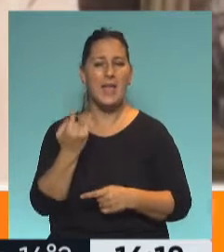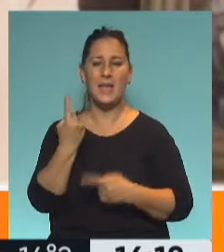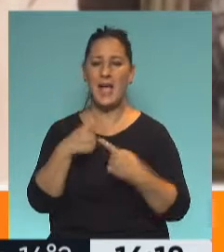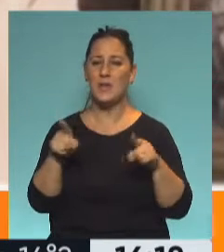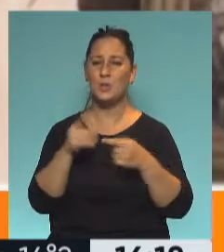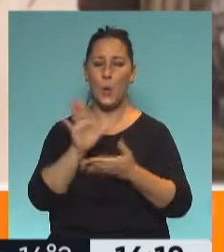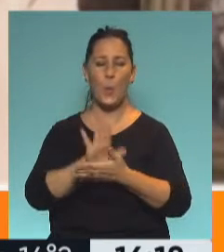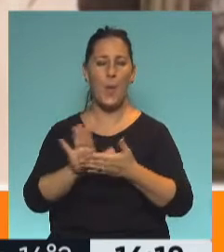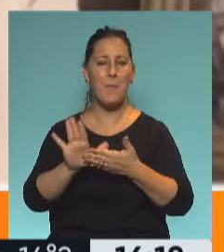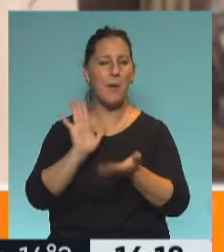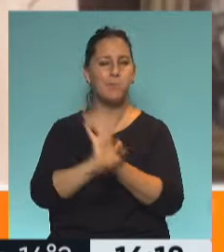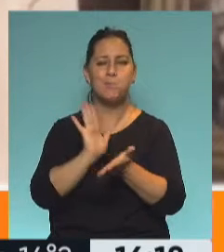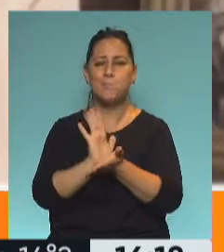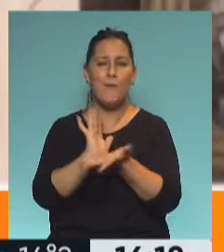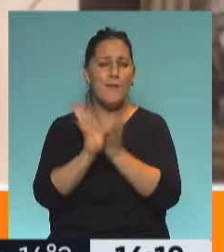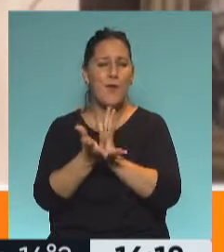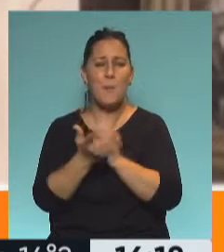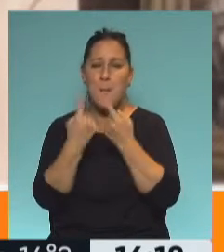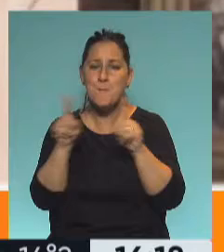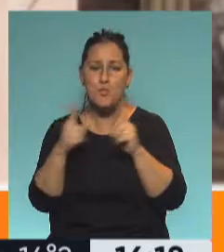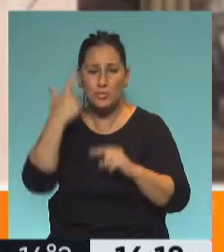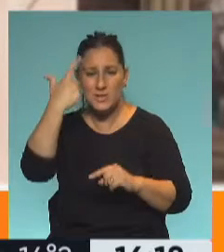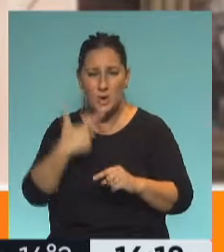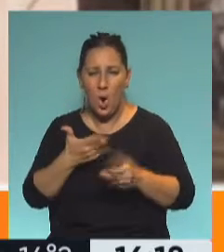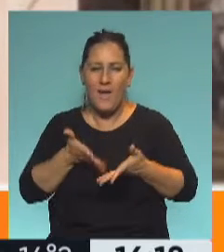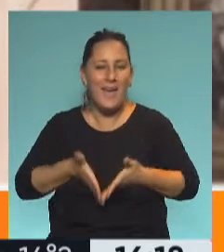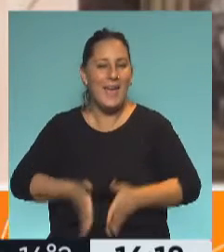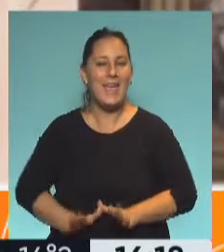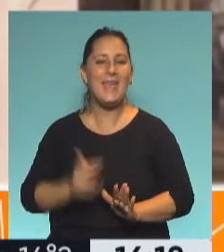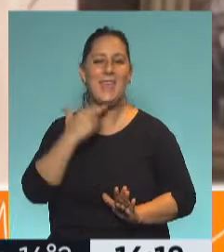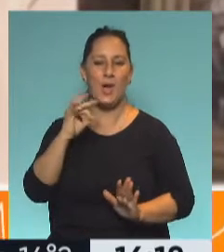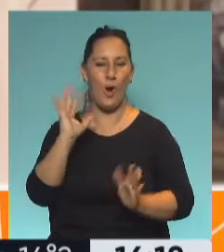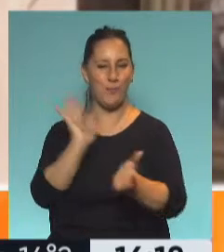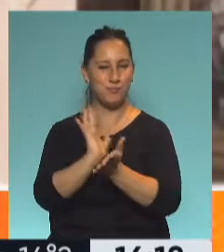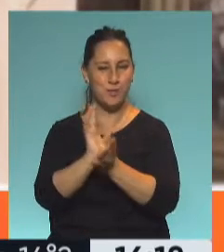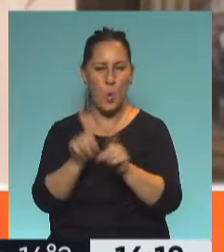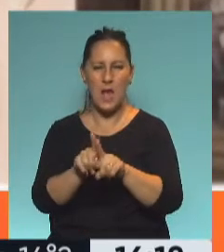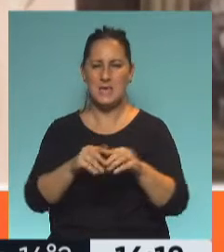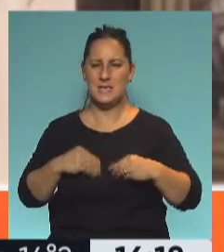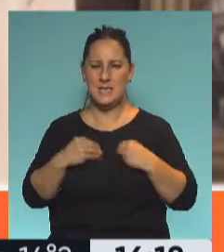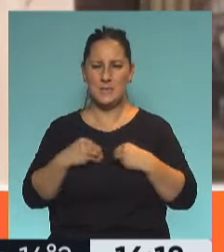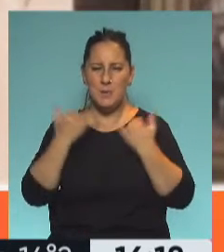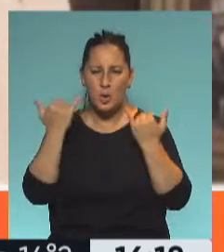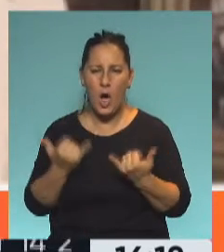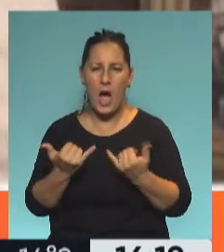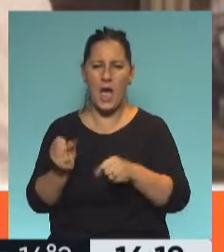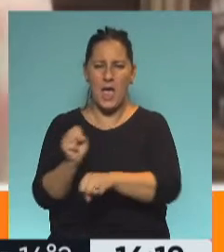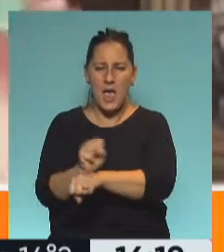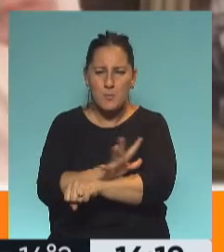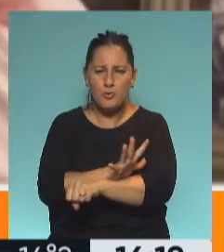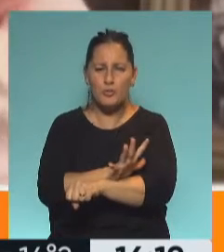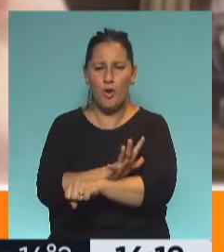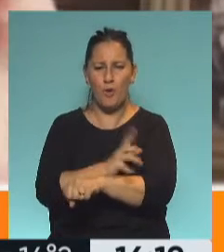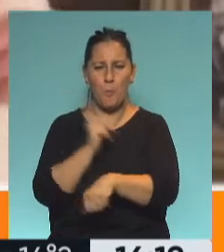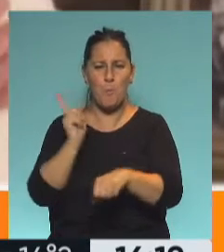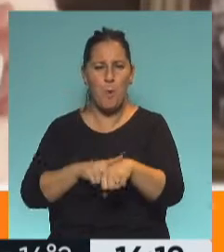es como el nacimiento de un hijo, ¿no? Para los músicos es un poco eso, porque hay mucho sentimiento y muchas emociones detrás de una canción.